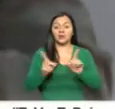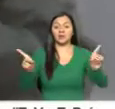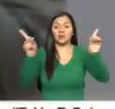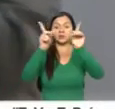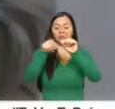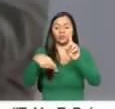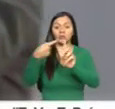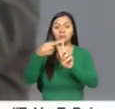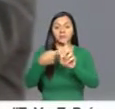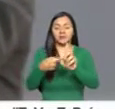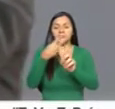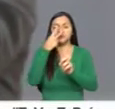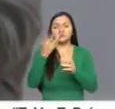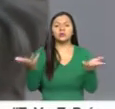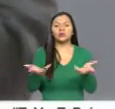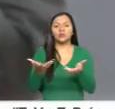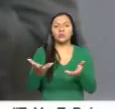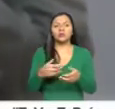mes, llevamos